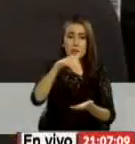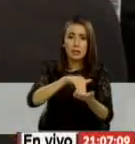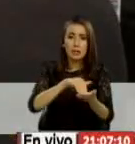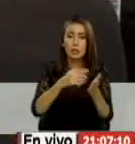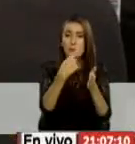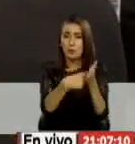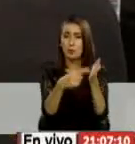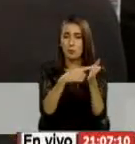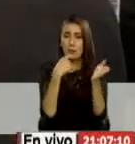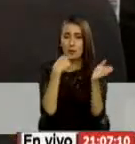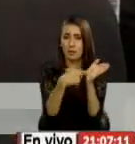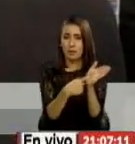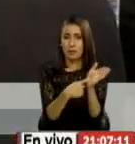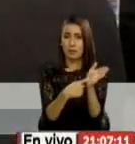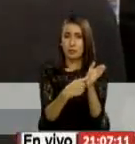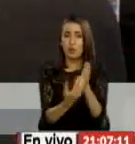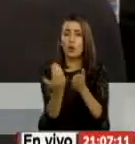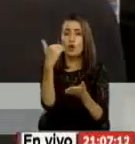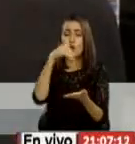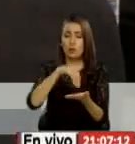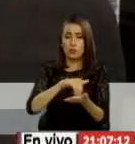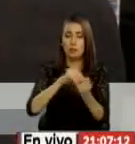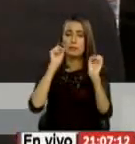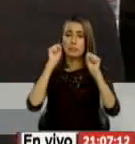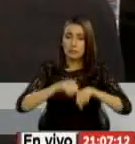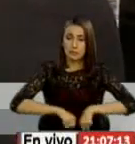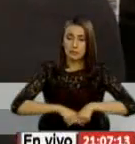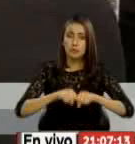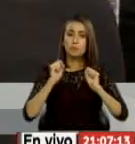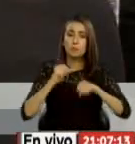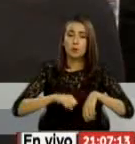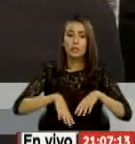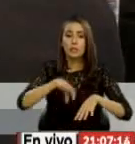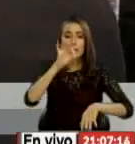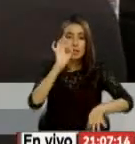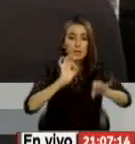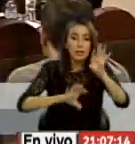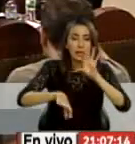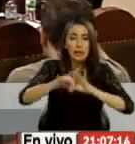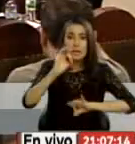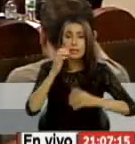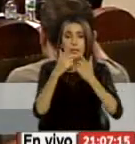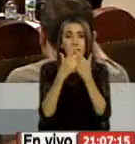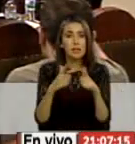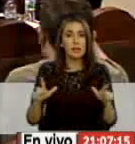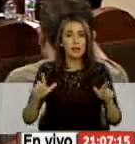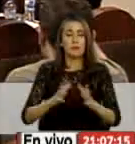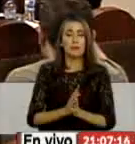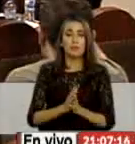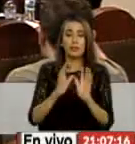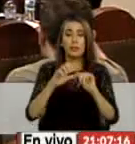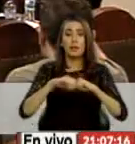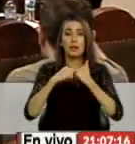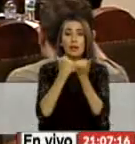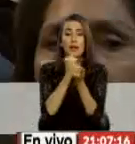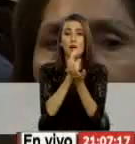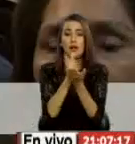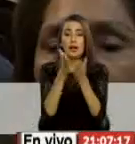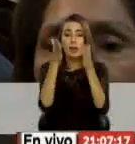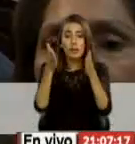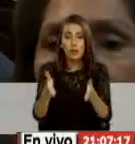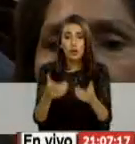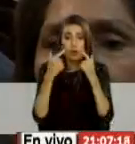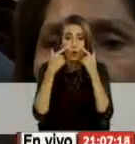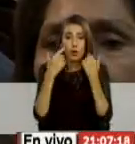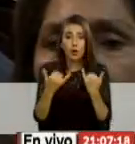Para recuperar la alternatividad, la alternancia en las elecciones. En contra, asambleístas de Alianza País identificados